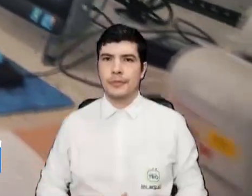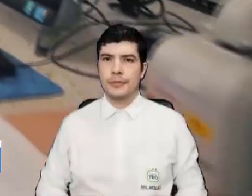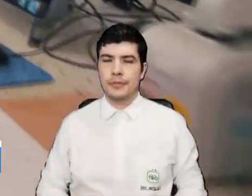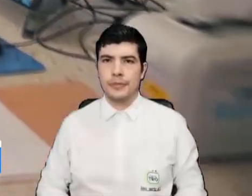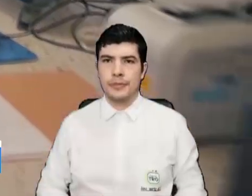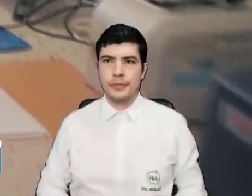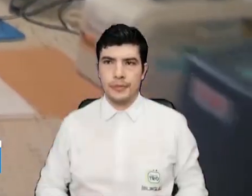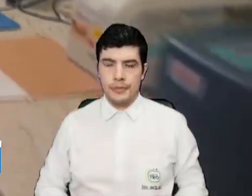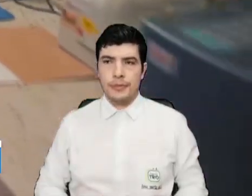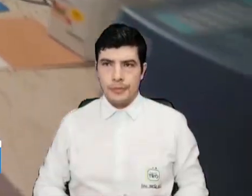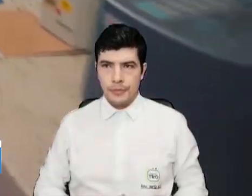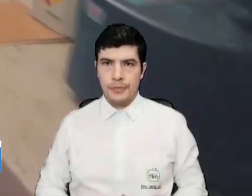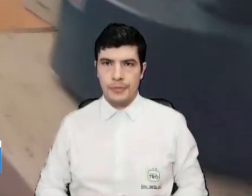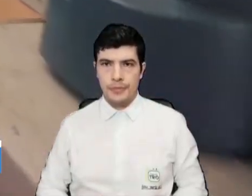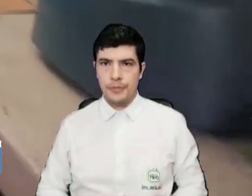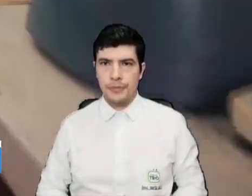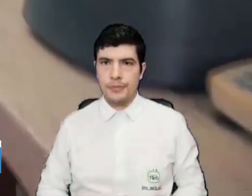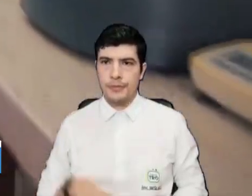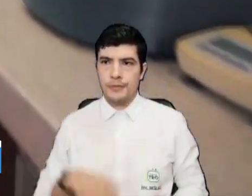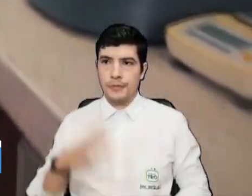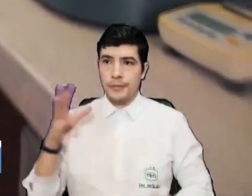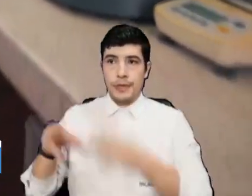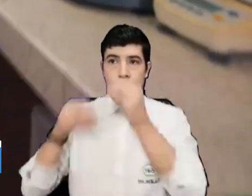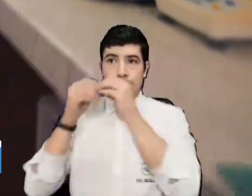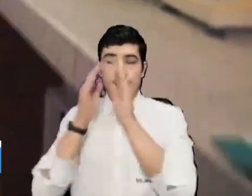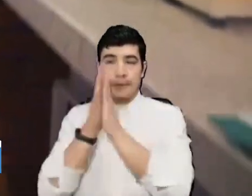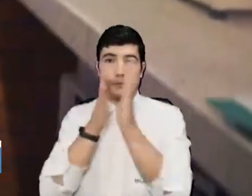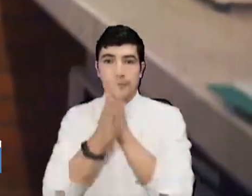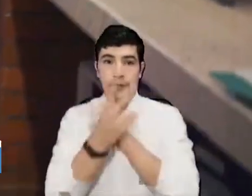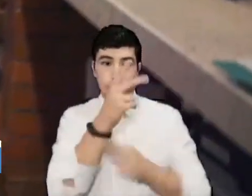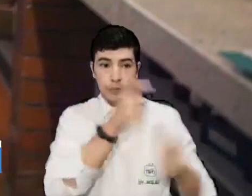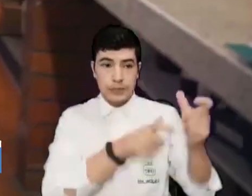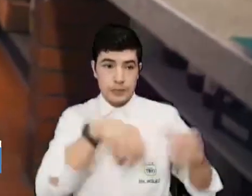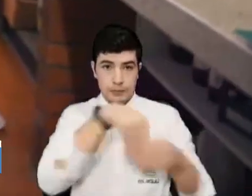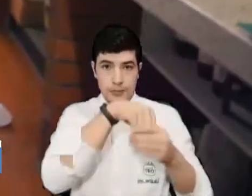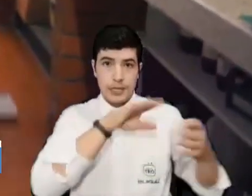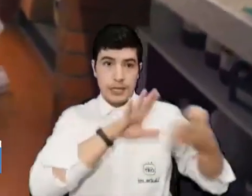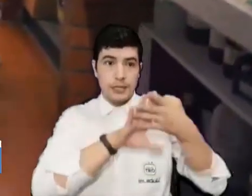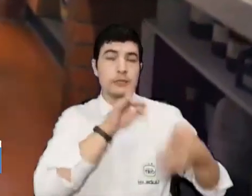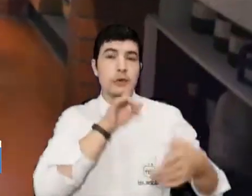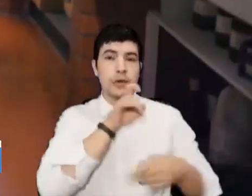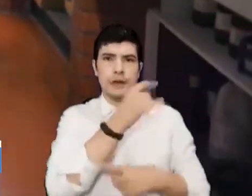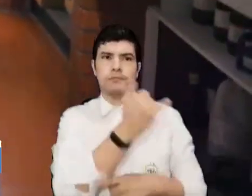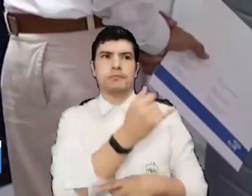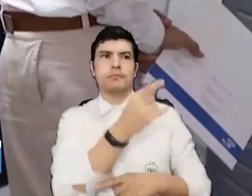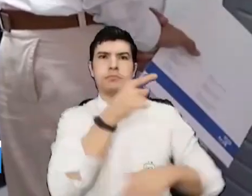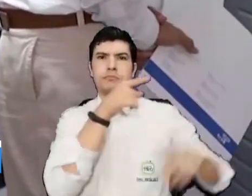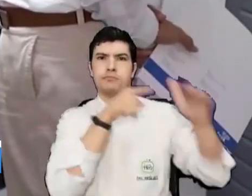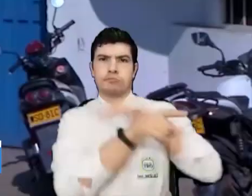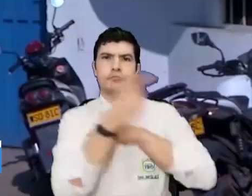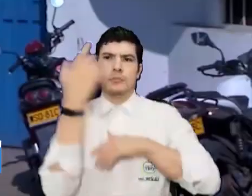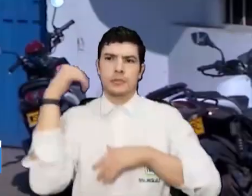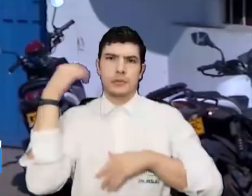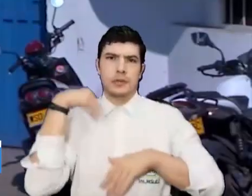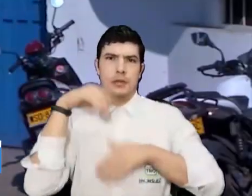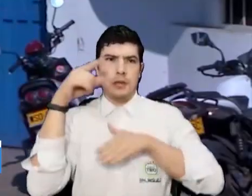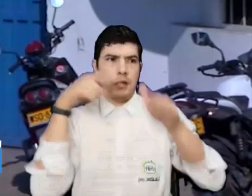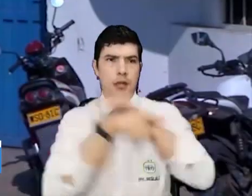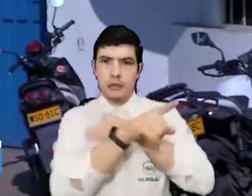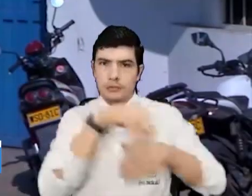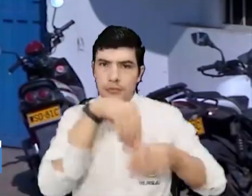En otras noticias, les contamos que dos internos de la cárcel Modelo de Bucaramanga se fugaron en las últimas horas del centro